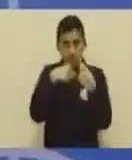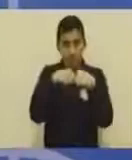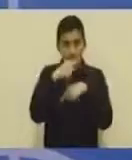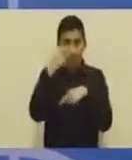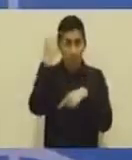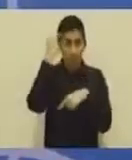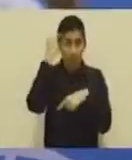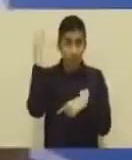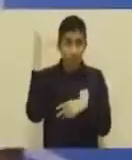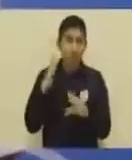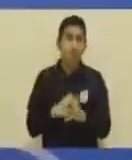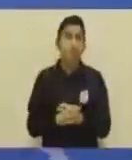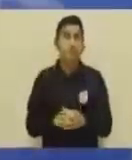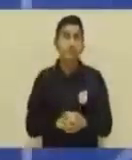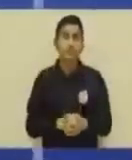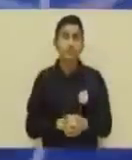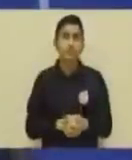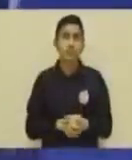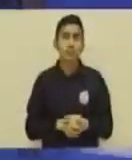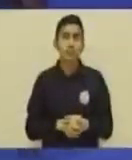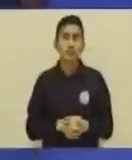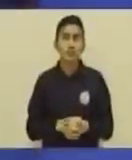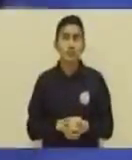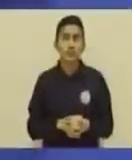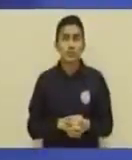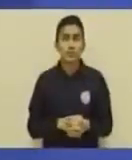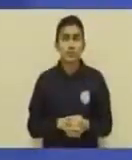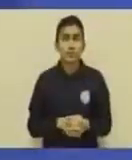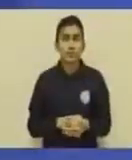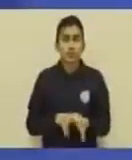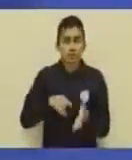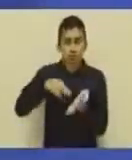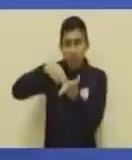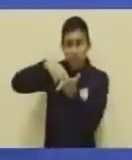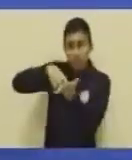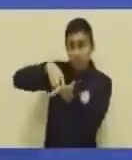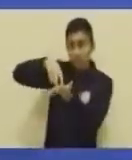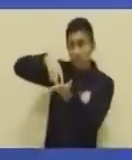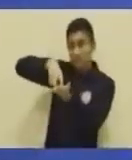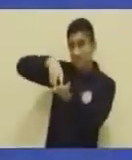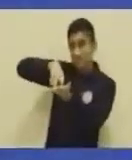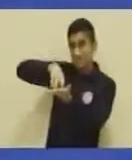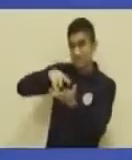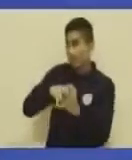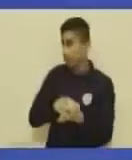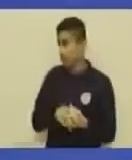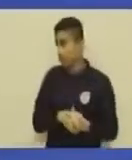hayas trabajado, los miembros inferiores.